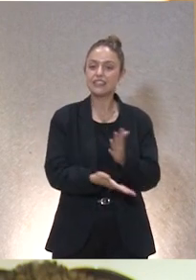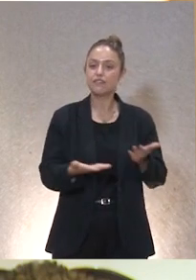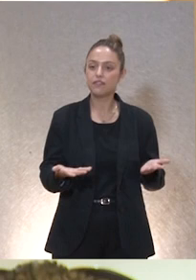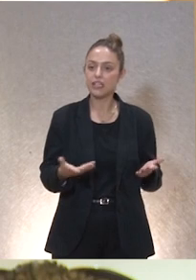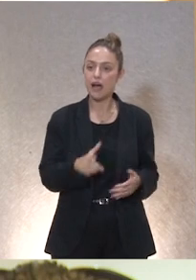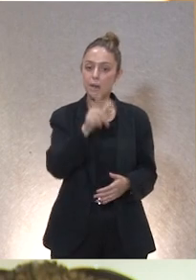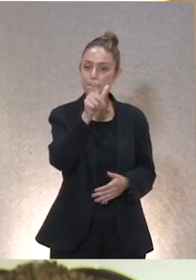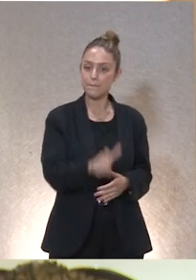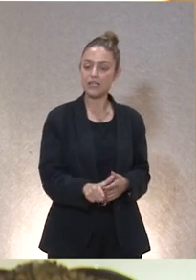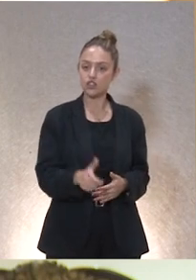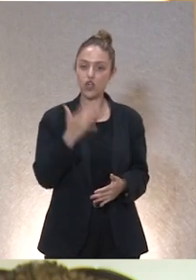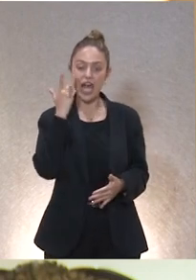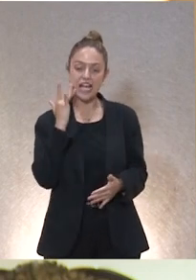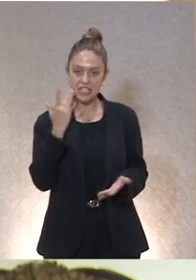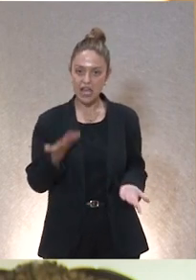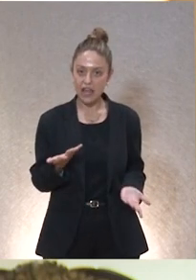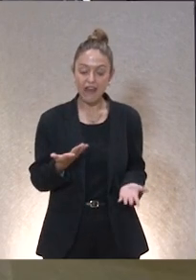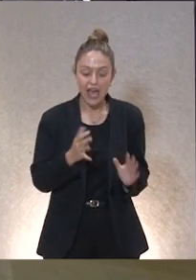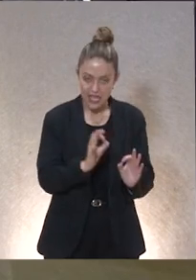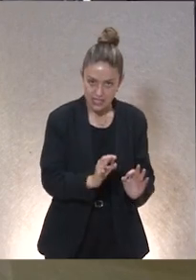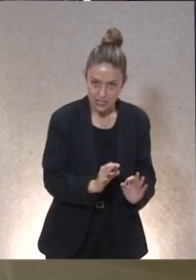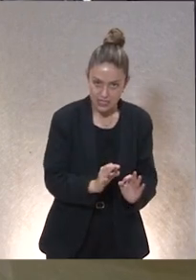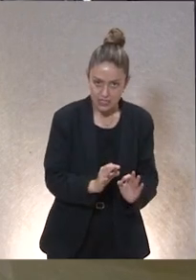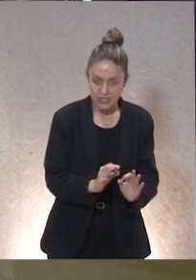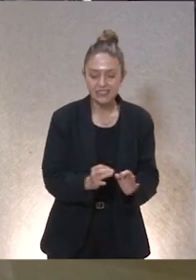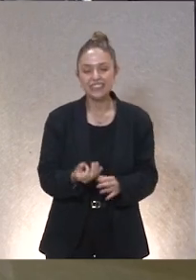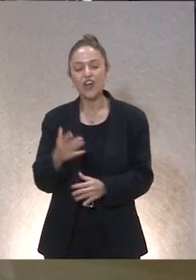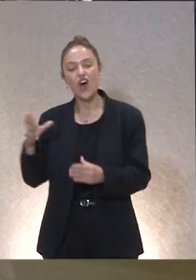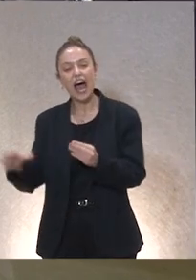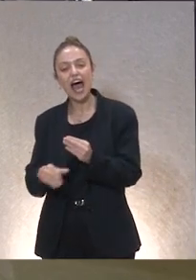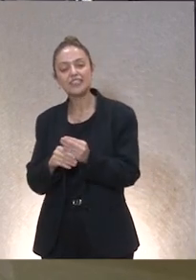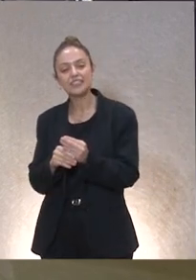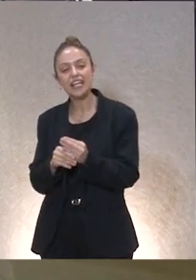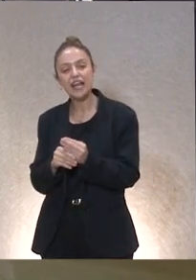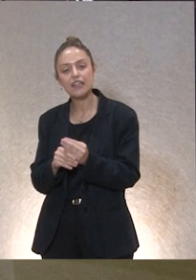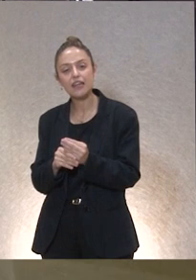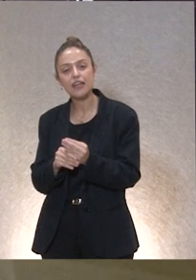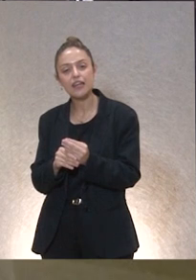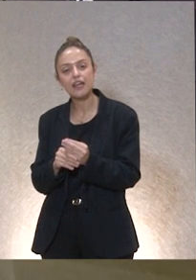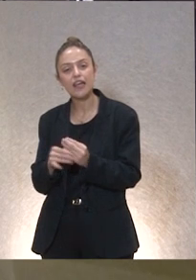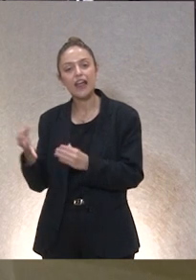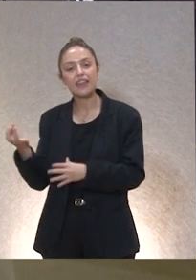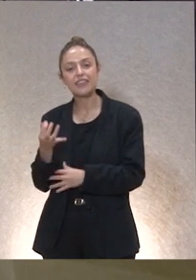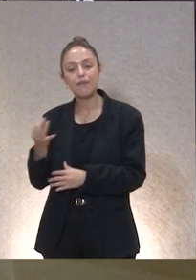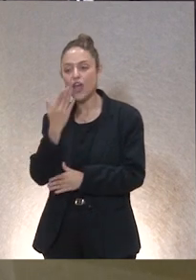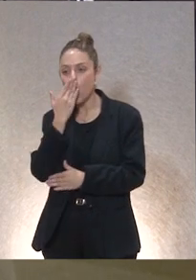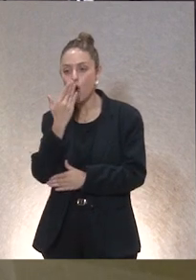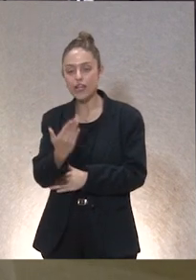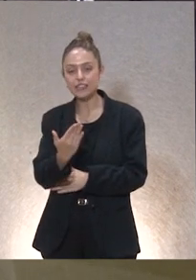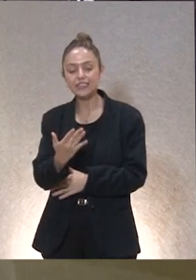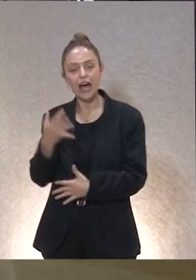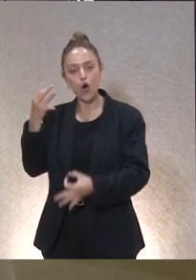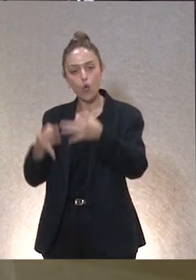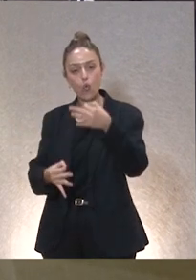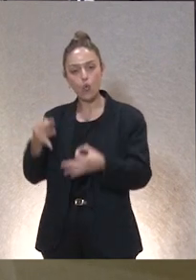una persona aseada que evidentemente lo es sino que añade que sobre todo es una persona honesta